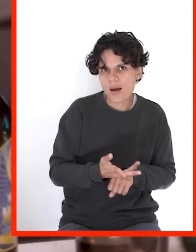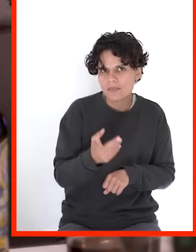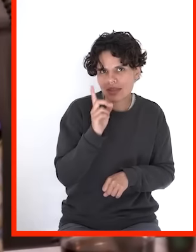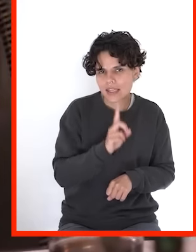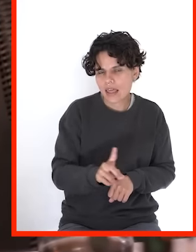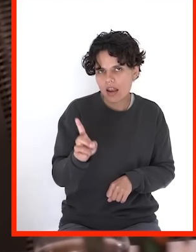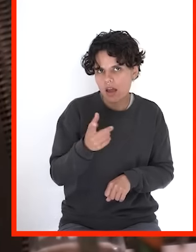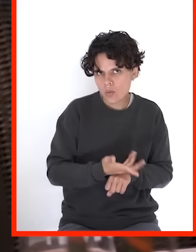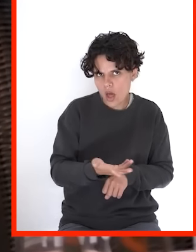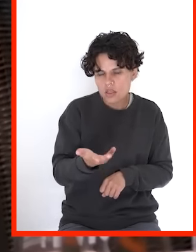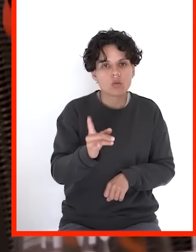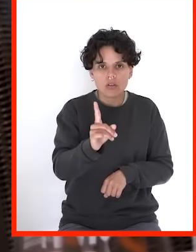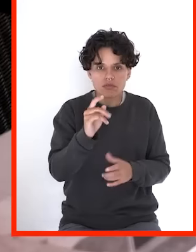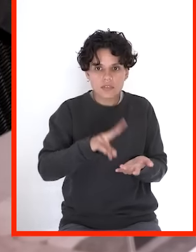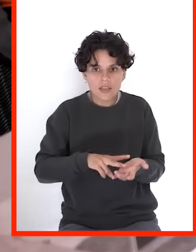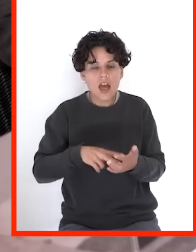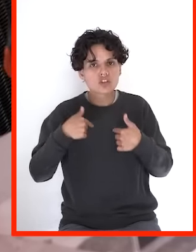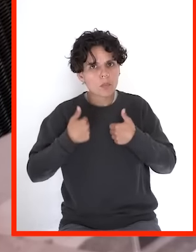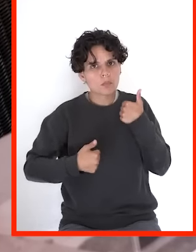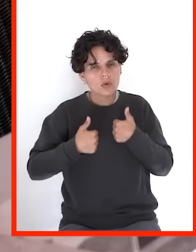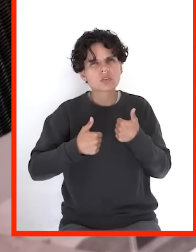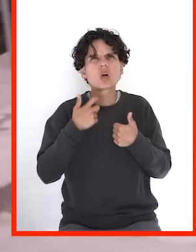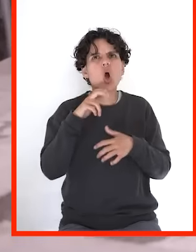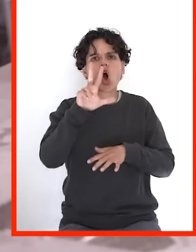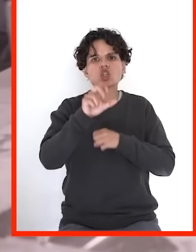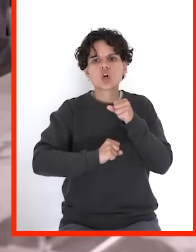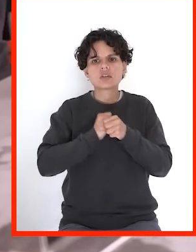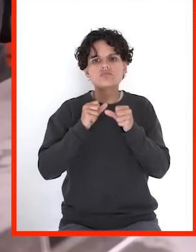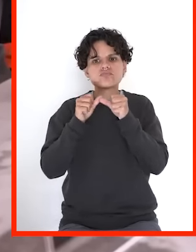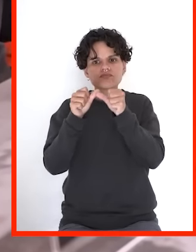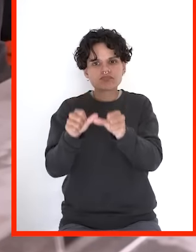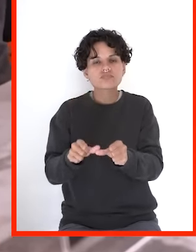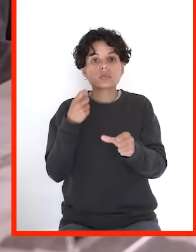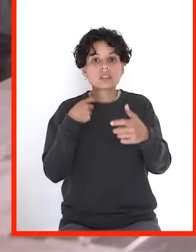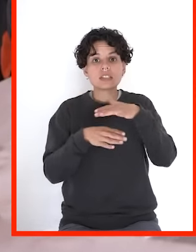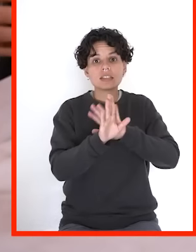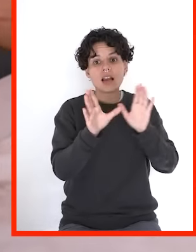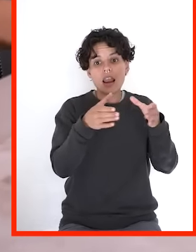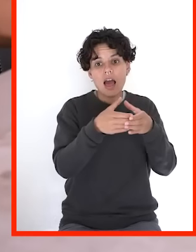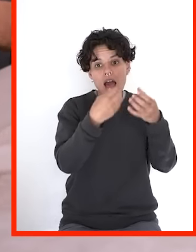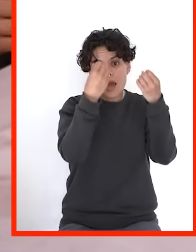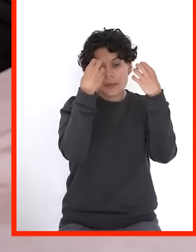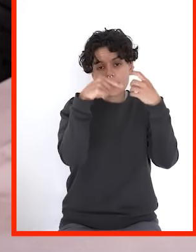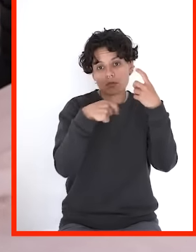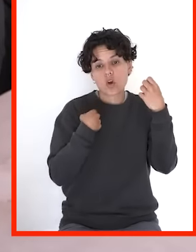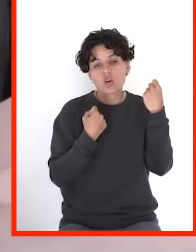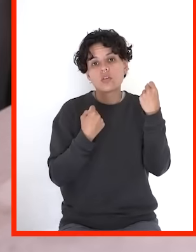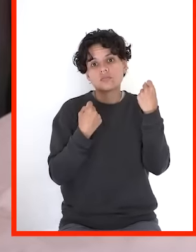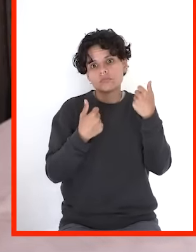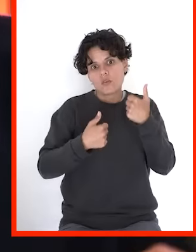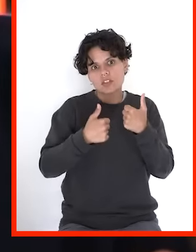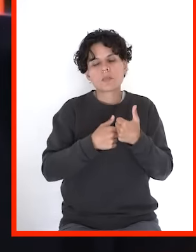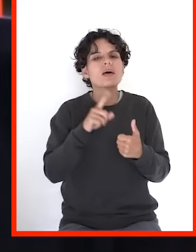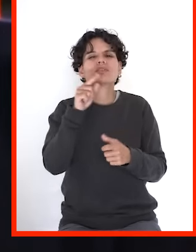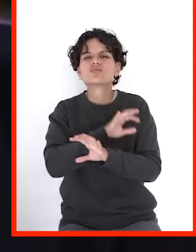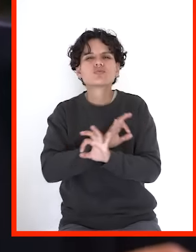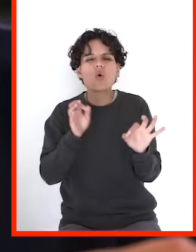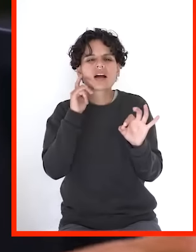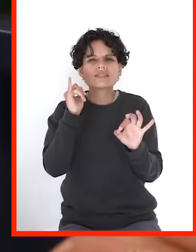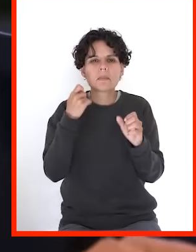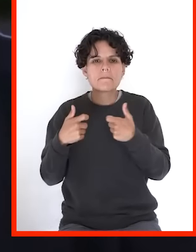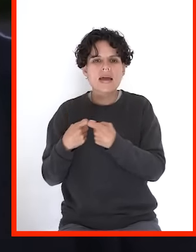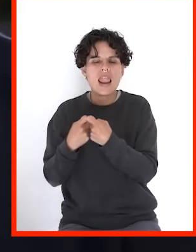¿Pero practicaste kung fu? Sí, o... como 8 años más o menos. Mientras estuve en la academia nunca me tocó, por suerte nunca me tocó como una pelea. Una pelea,